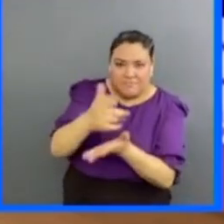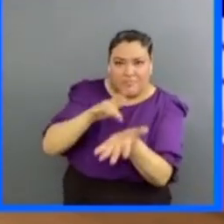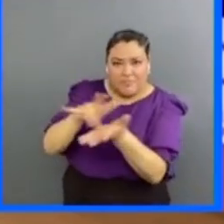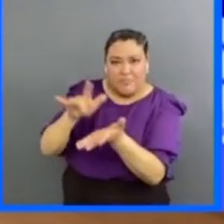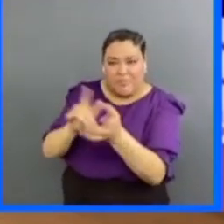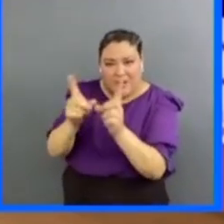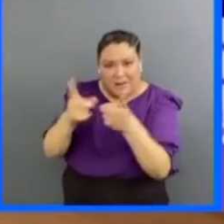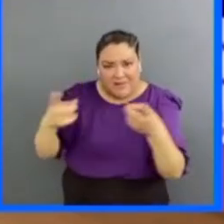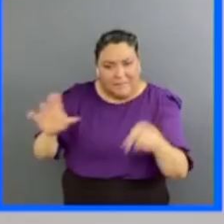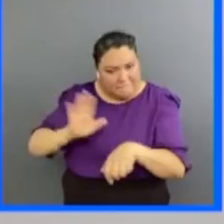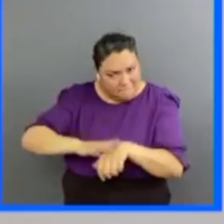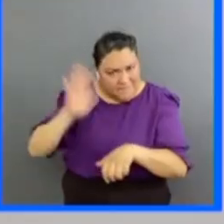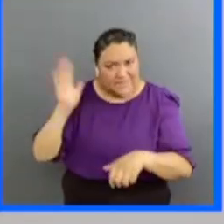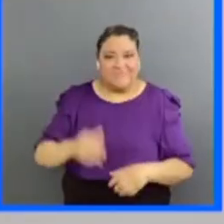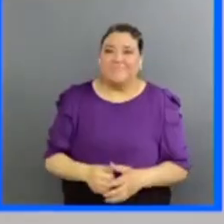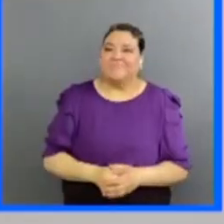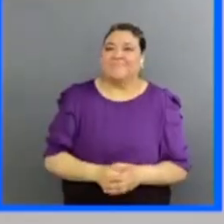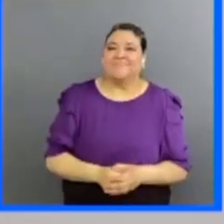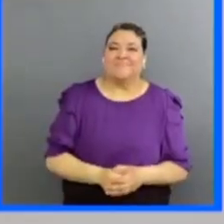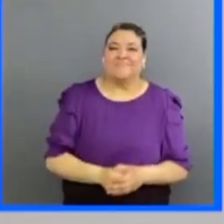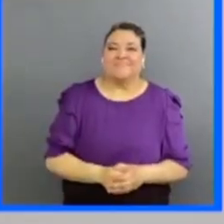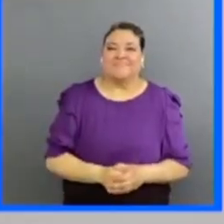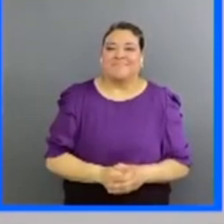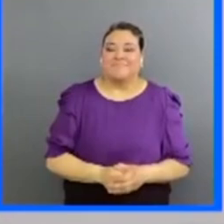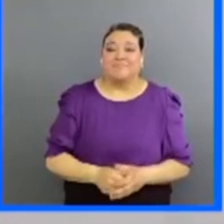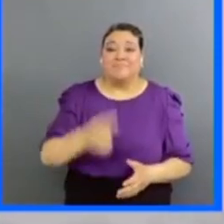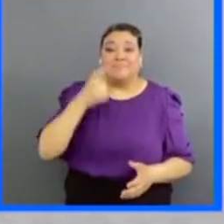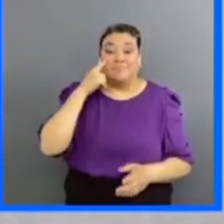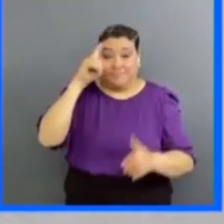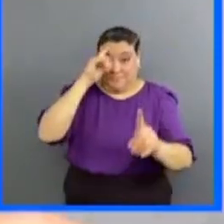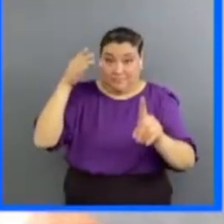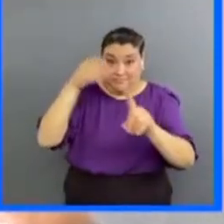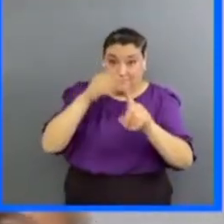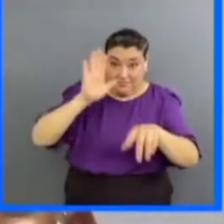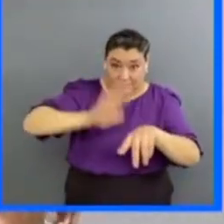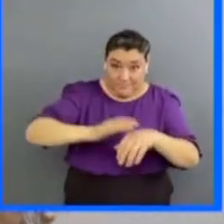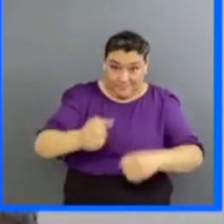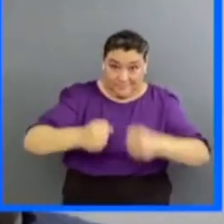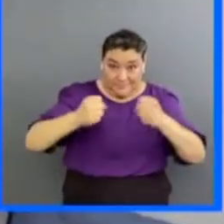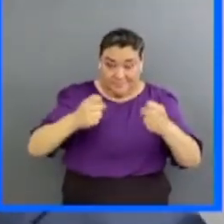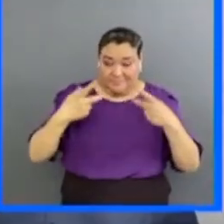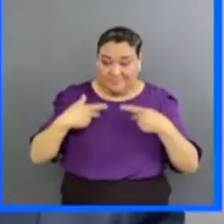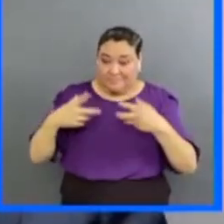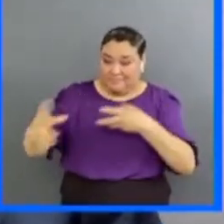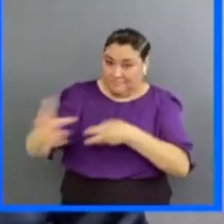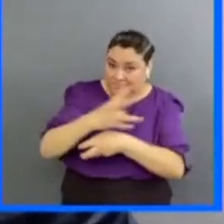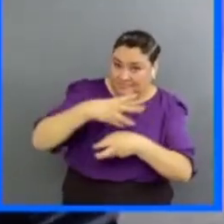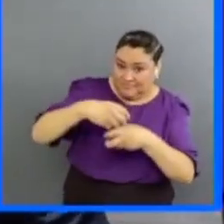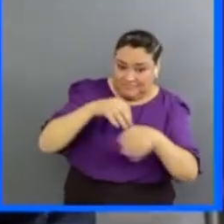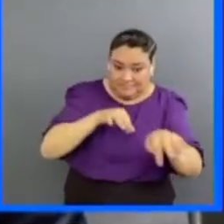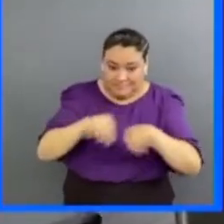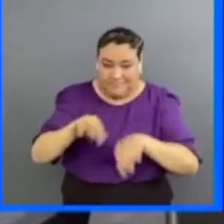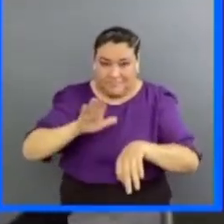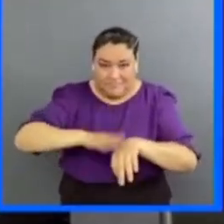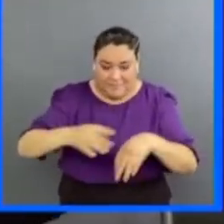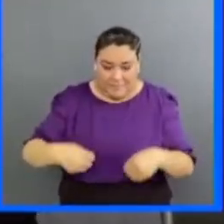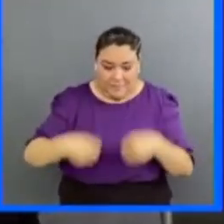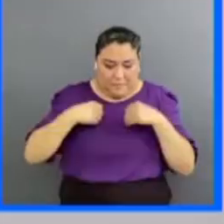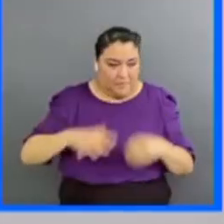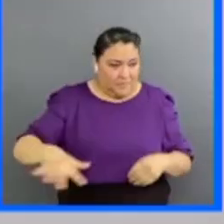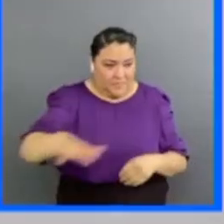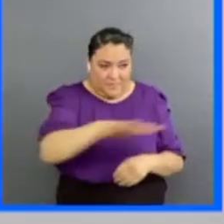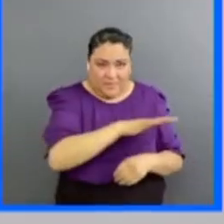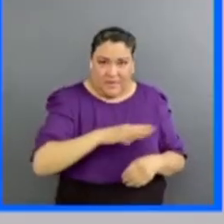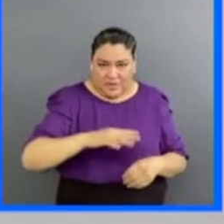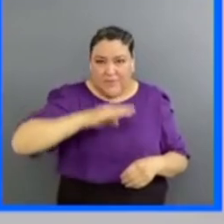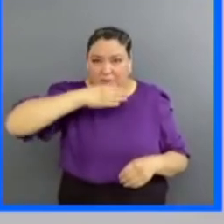sector. Con el propósito de fortalecer la inclusión financiera y mejorar las condiciones de vida de los productores de